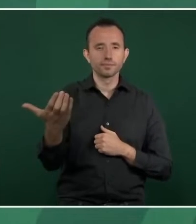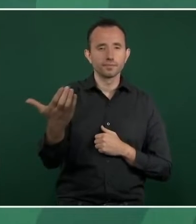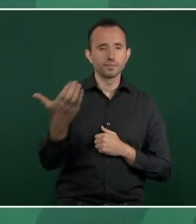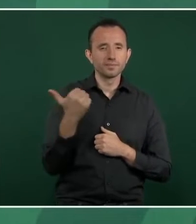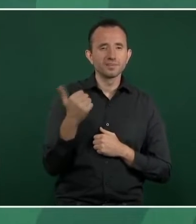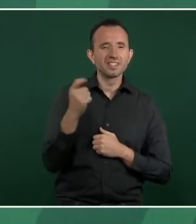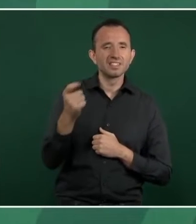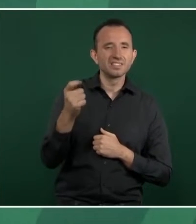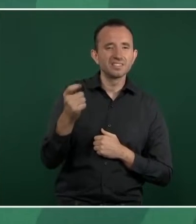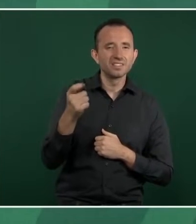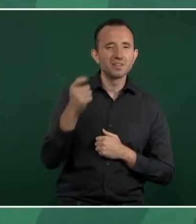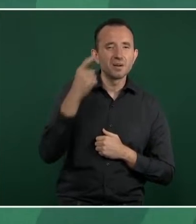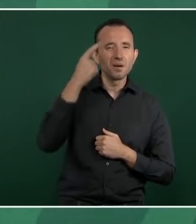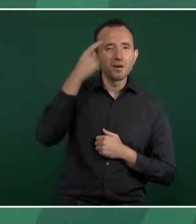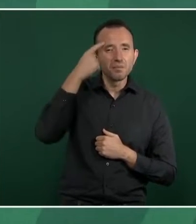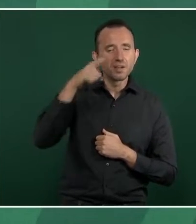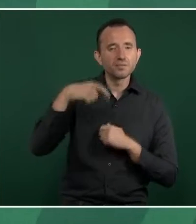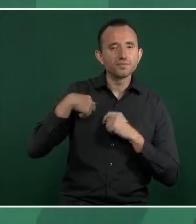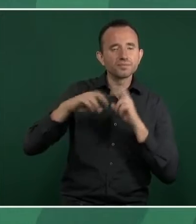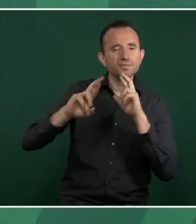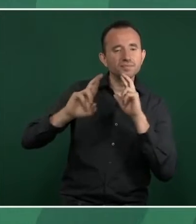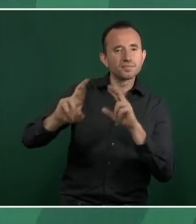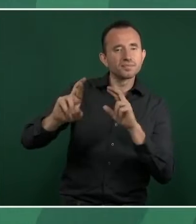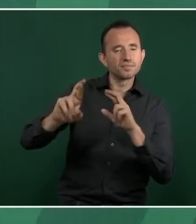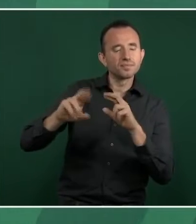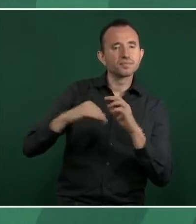traerte una respuesta.